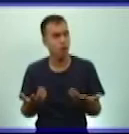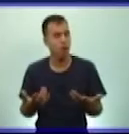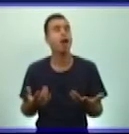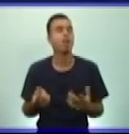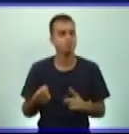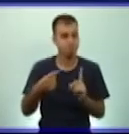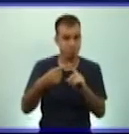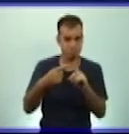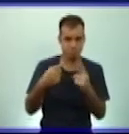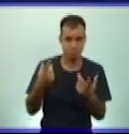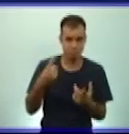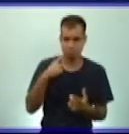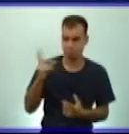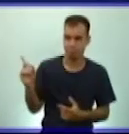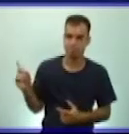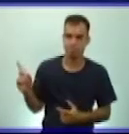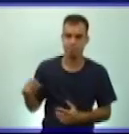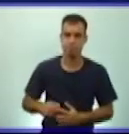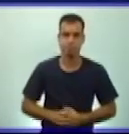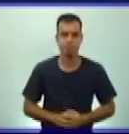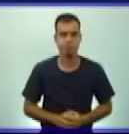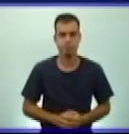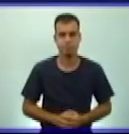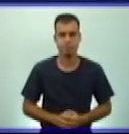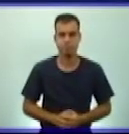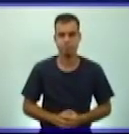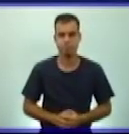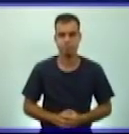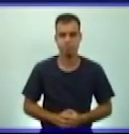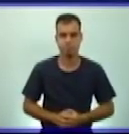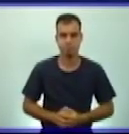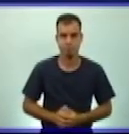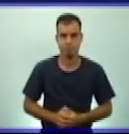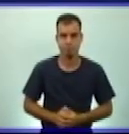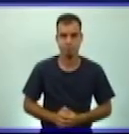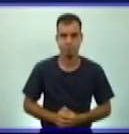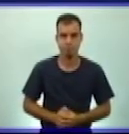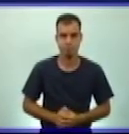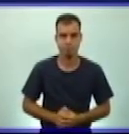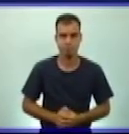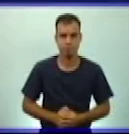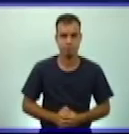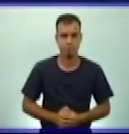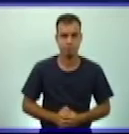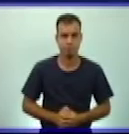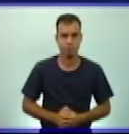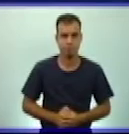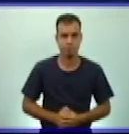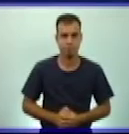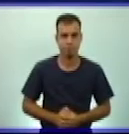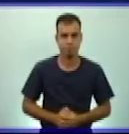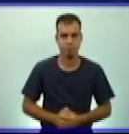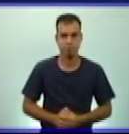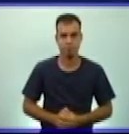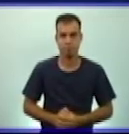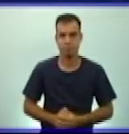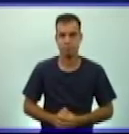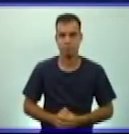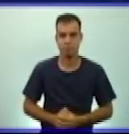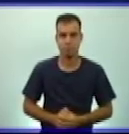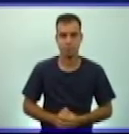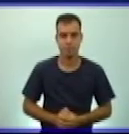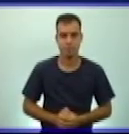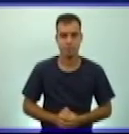Primero, interpretar las ecuaciones para el cálculo de la cantidad de energía que se requiere para variar